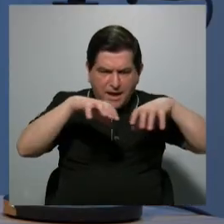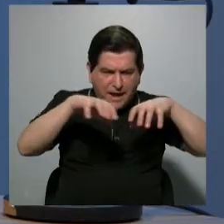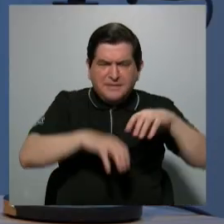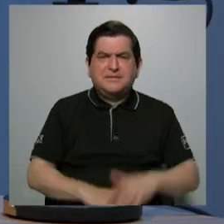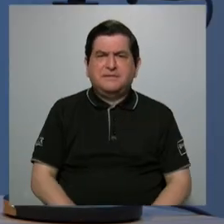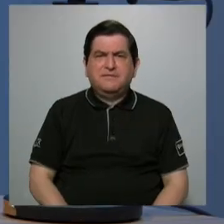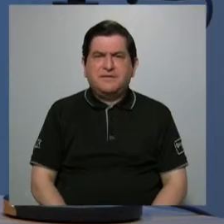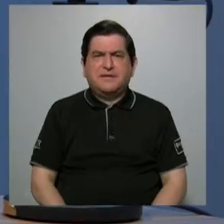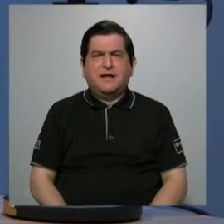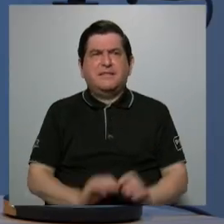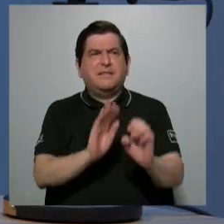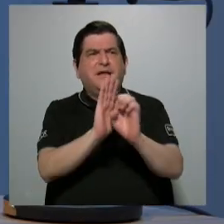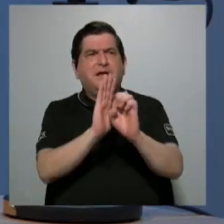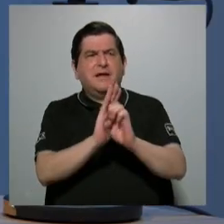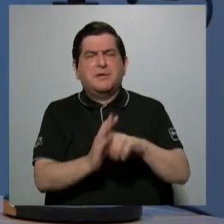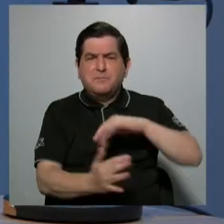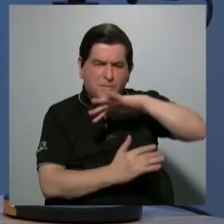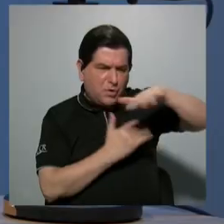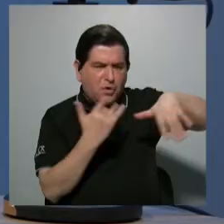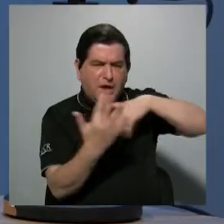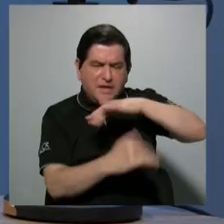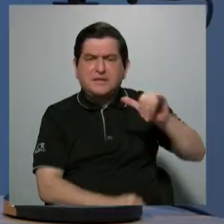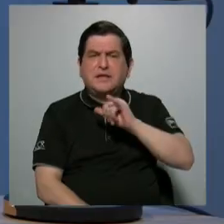como interacciones.